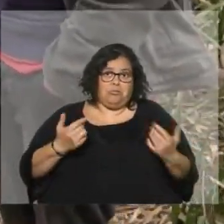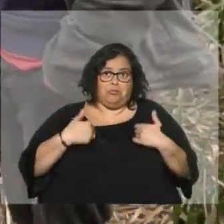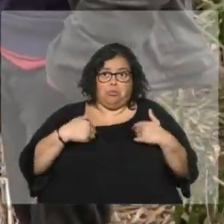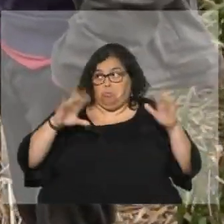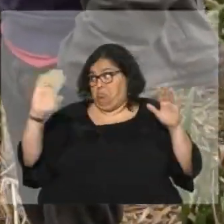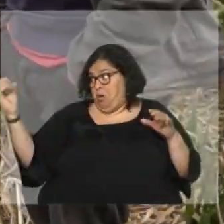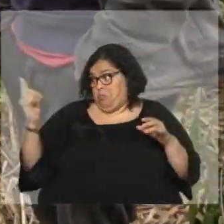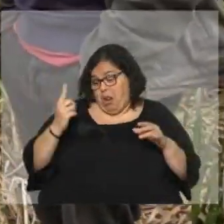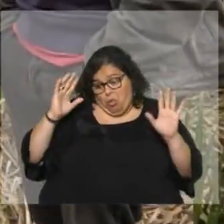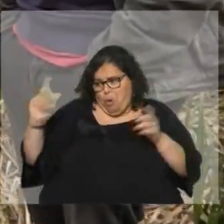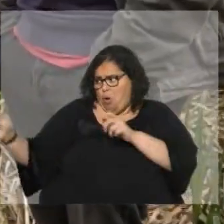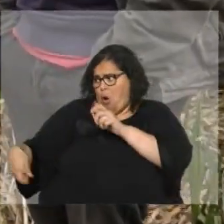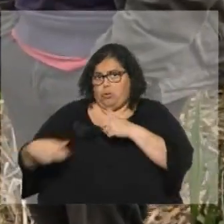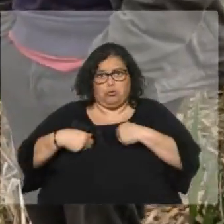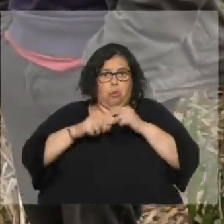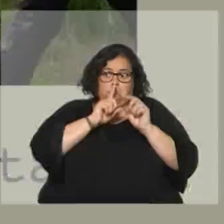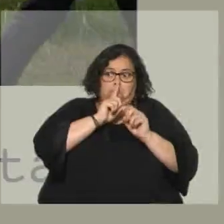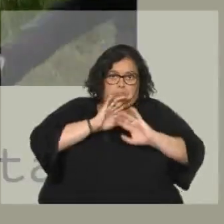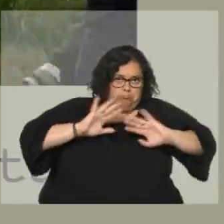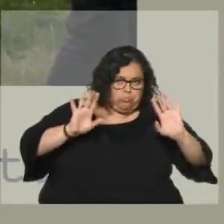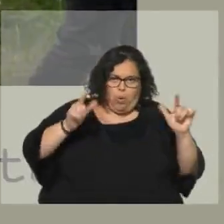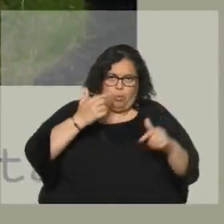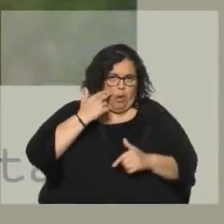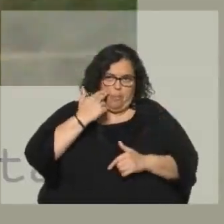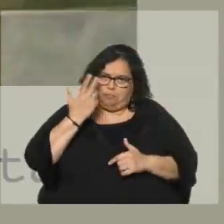le... Todos precisan un plato guisa para comer.